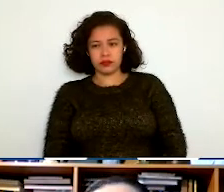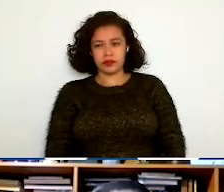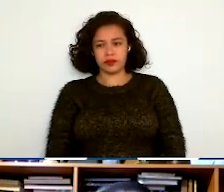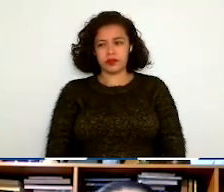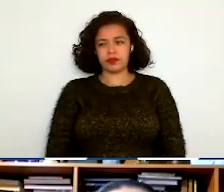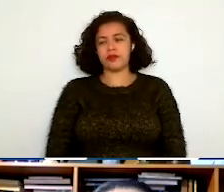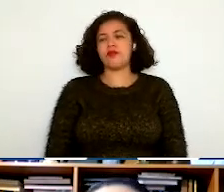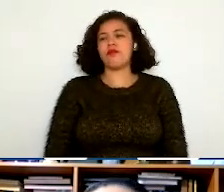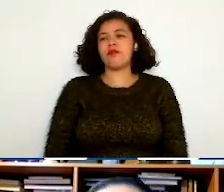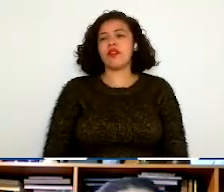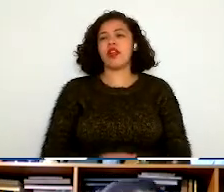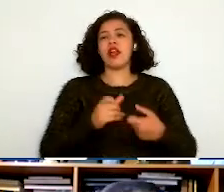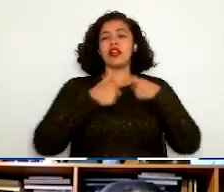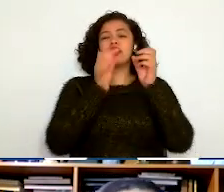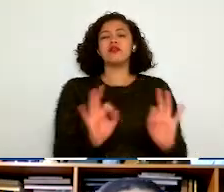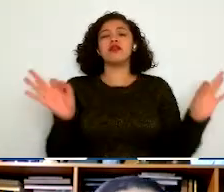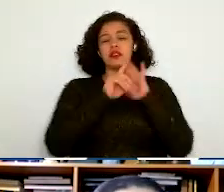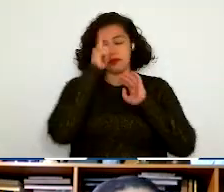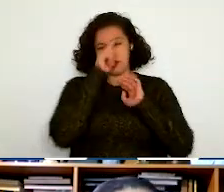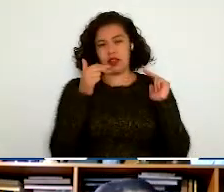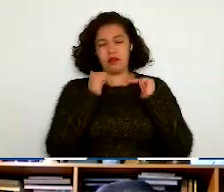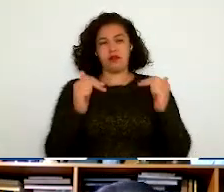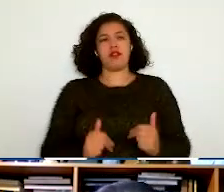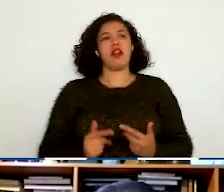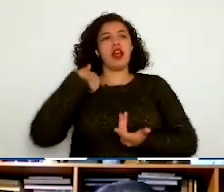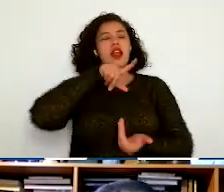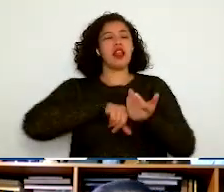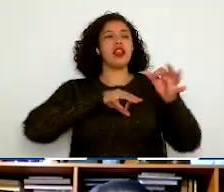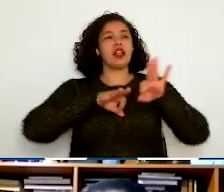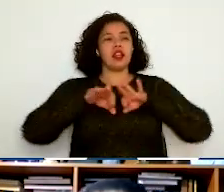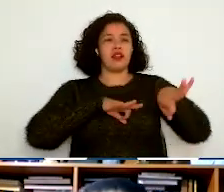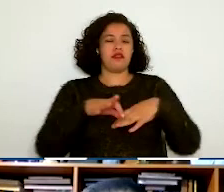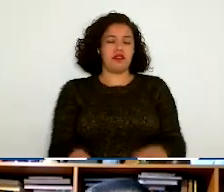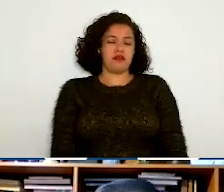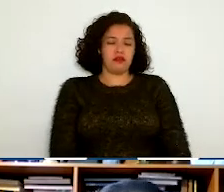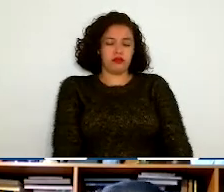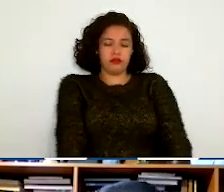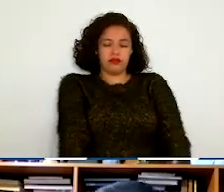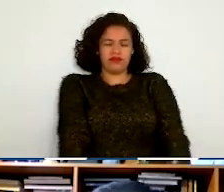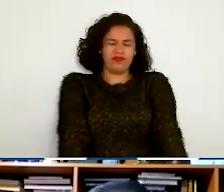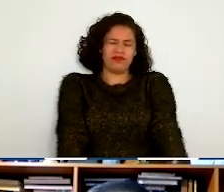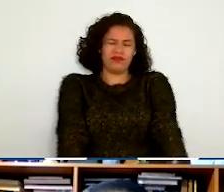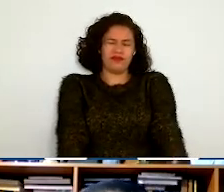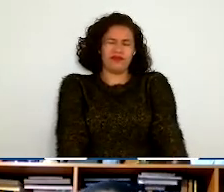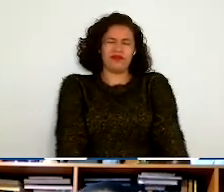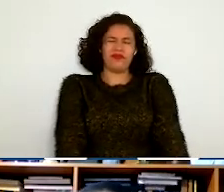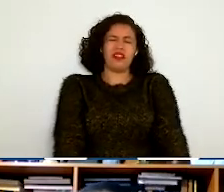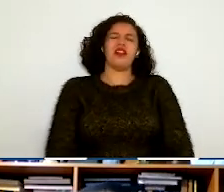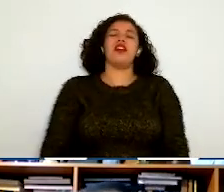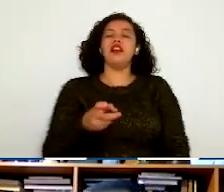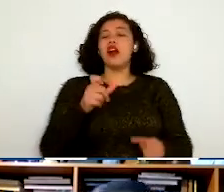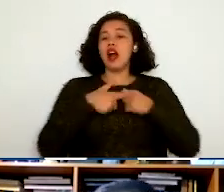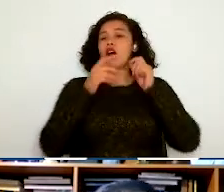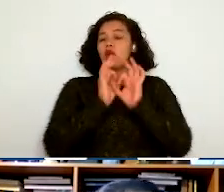muy importante que es la humanización en la vida del trabajo. Y esto es un elemento fundamental, porque si